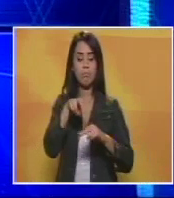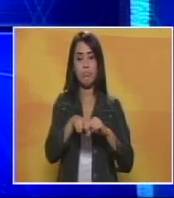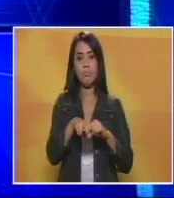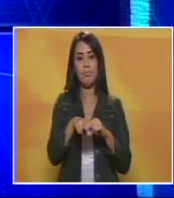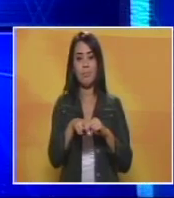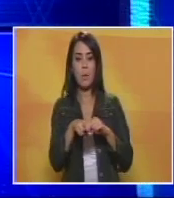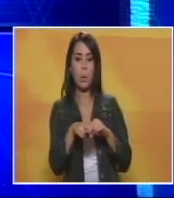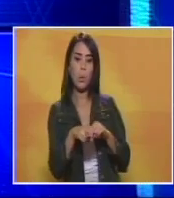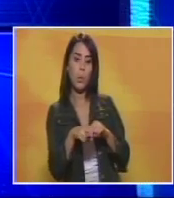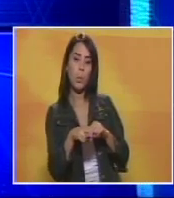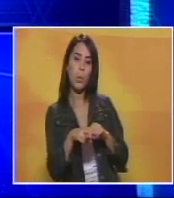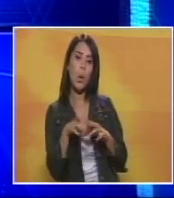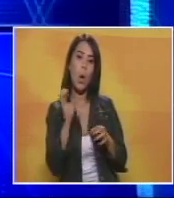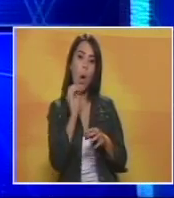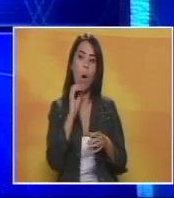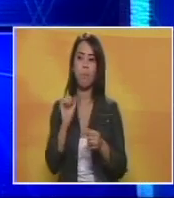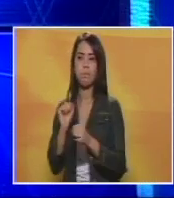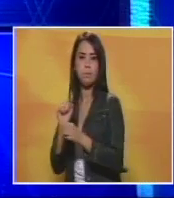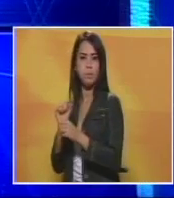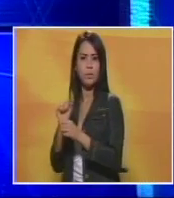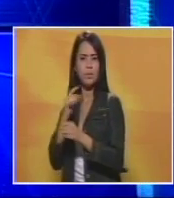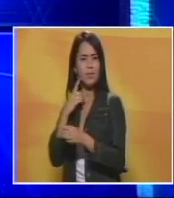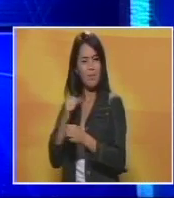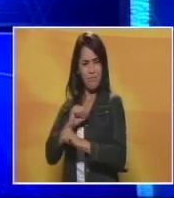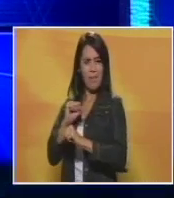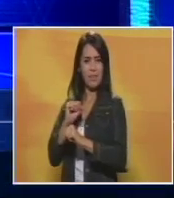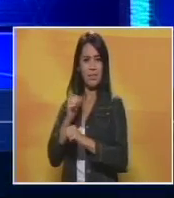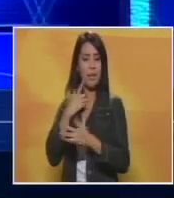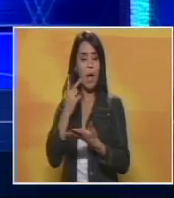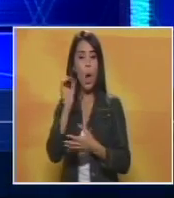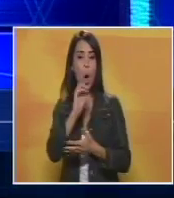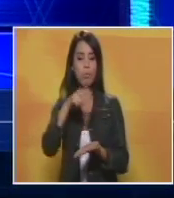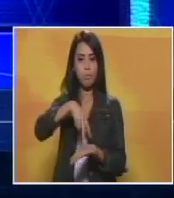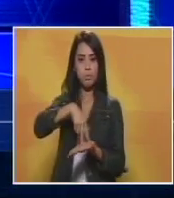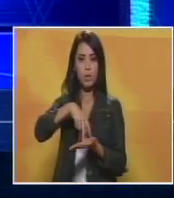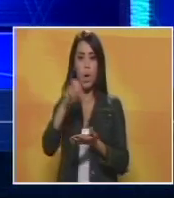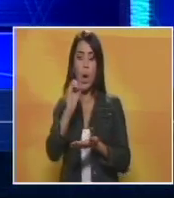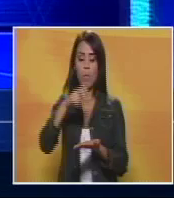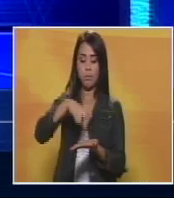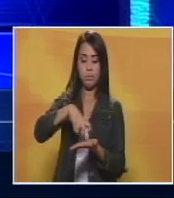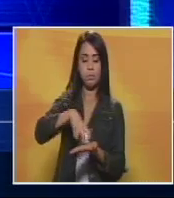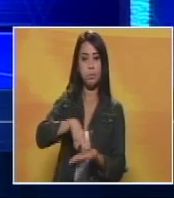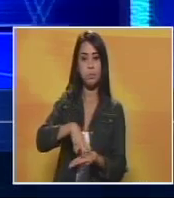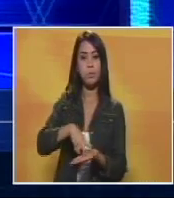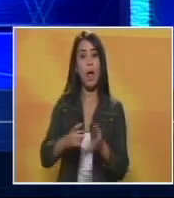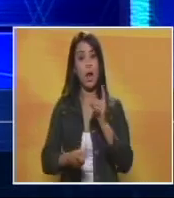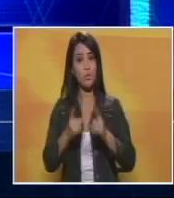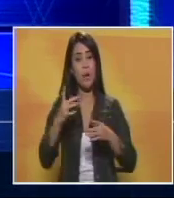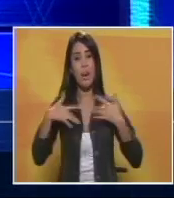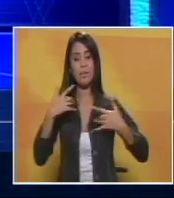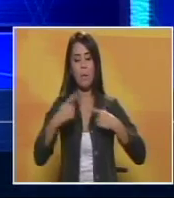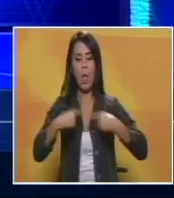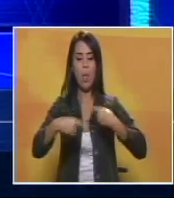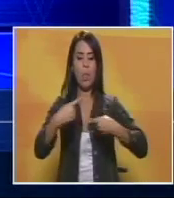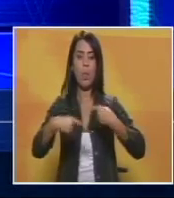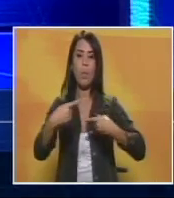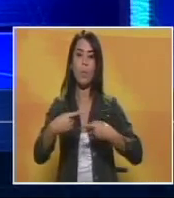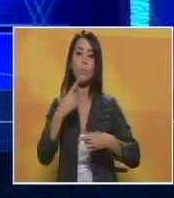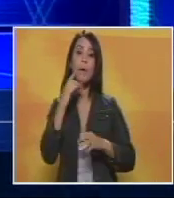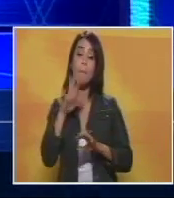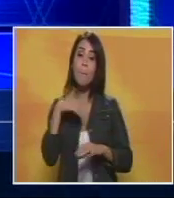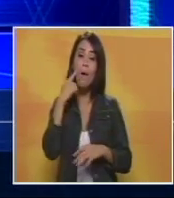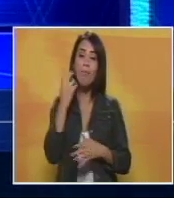postura, inclinarse o girarse de forma brusca, permanecer de pie o agachado por mucho tiempo son algunas de las actividades de la vida cotidiana que